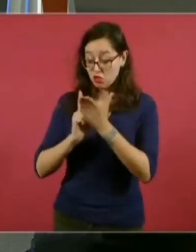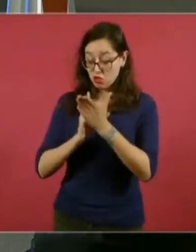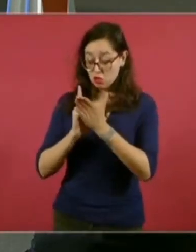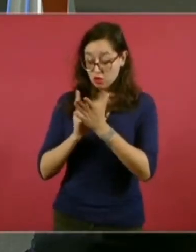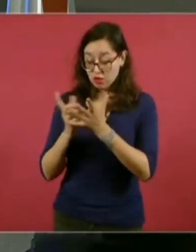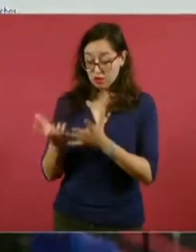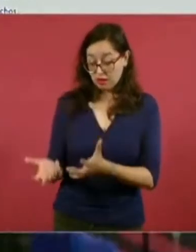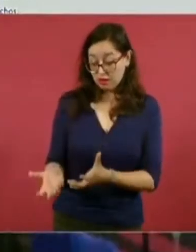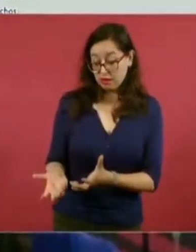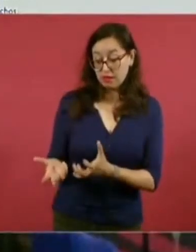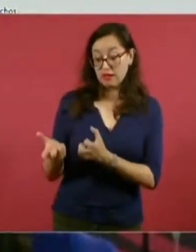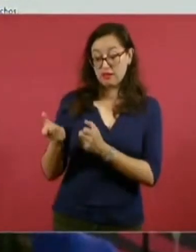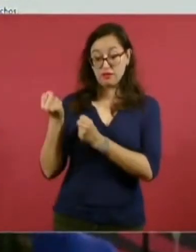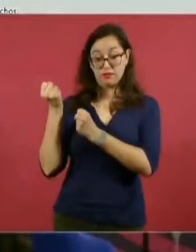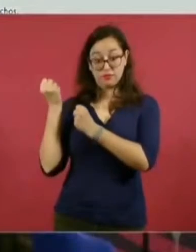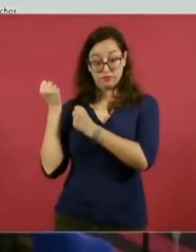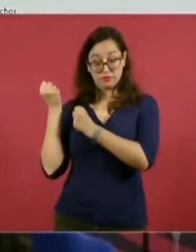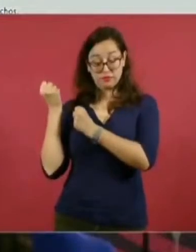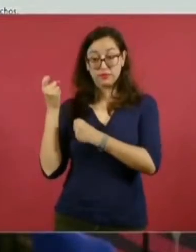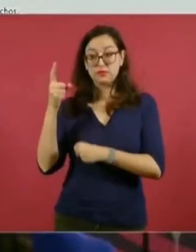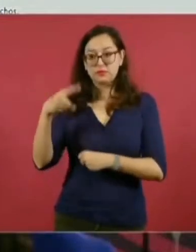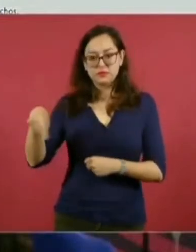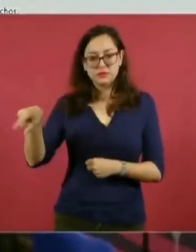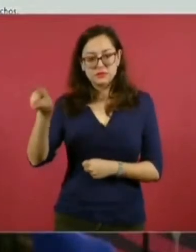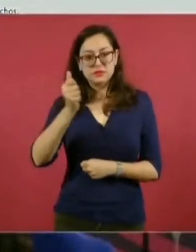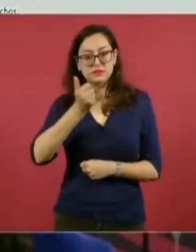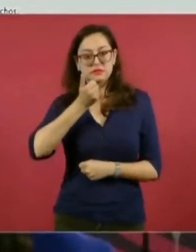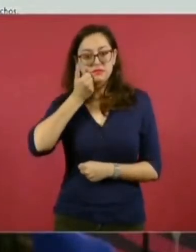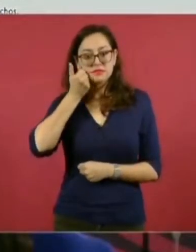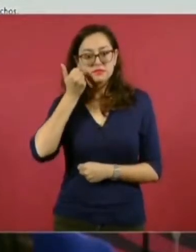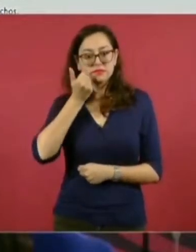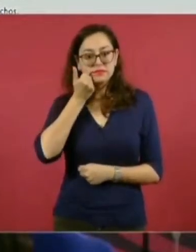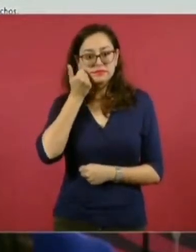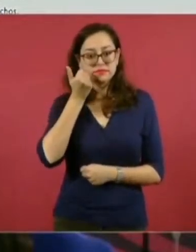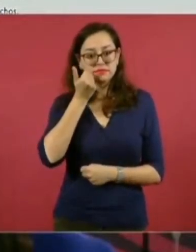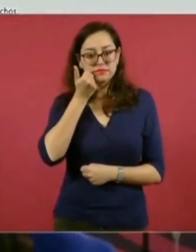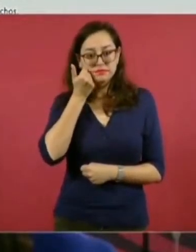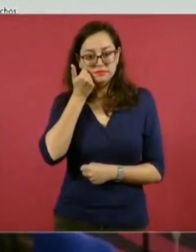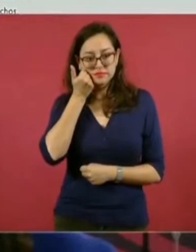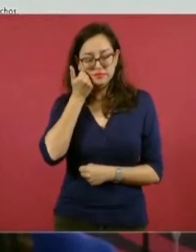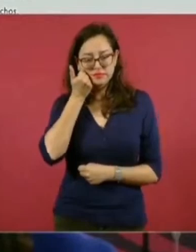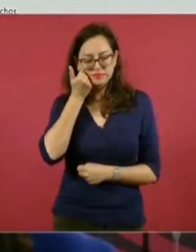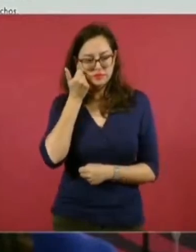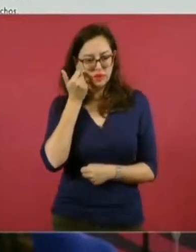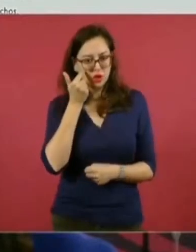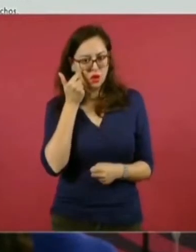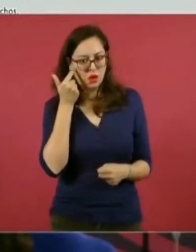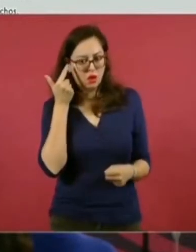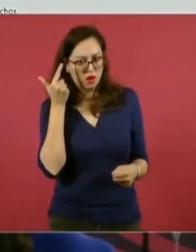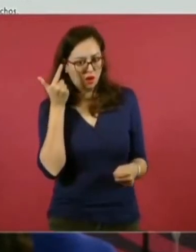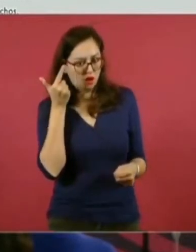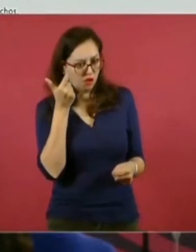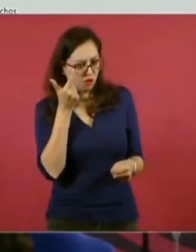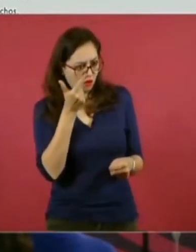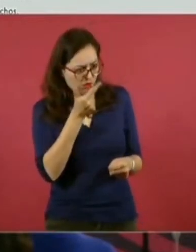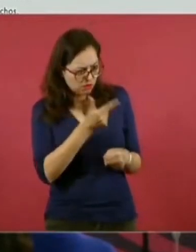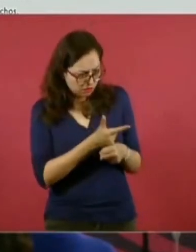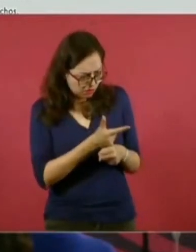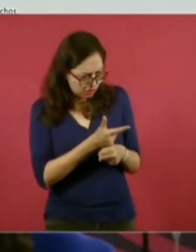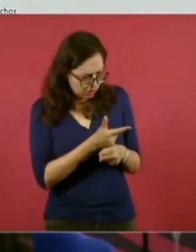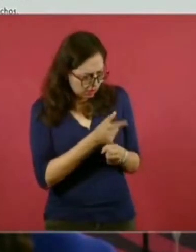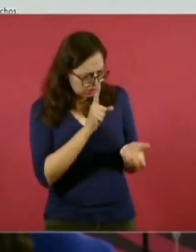de los autobuses, los normalistas a bordo se habían dado cuenta de lo que